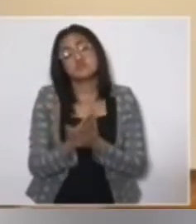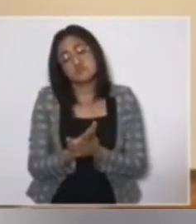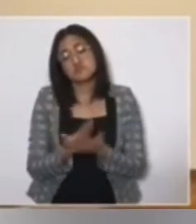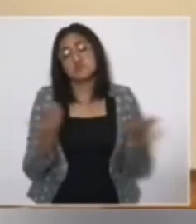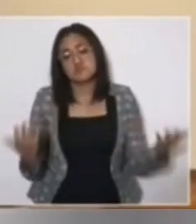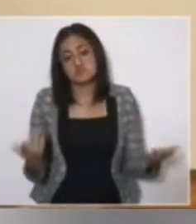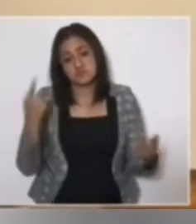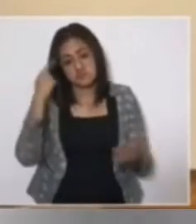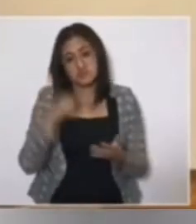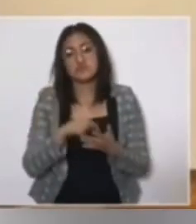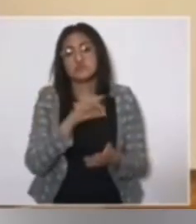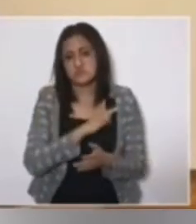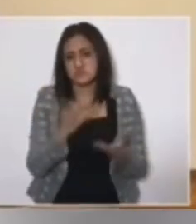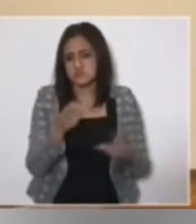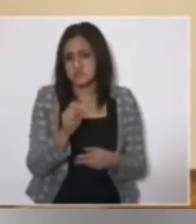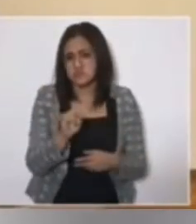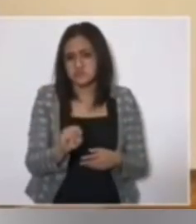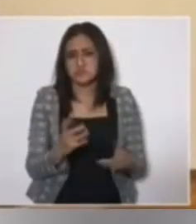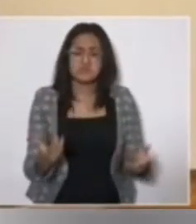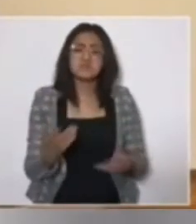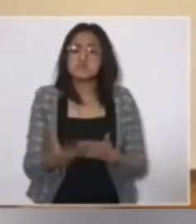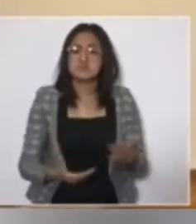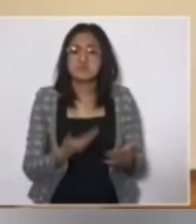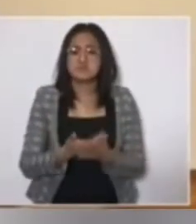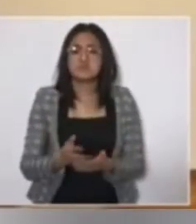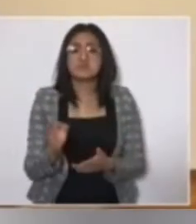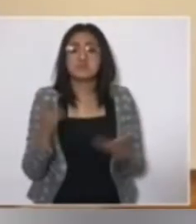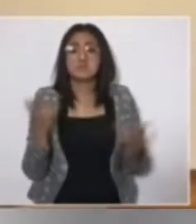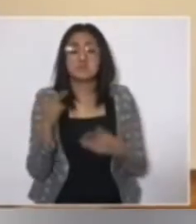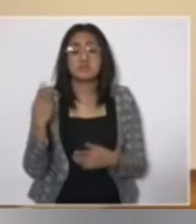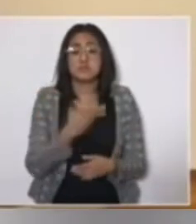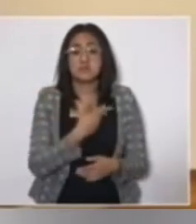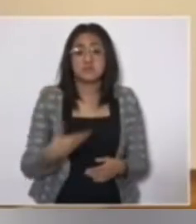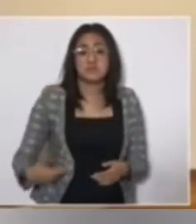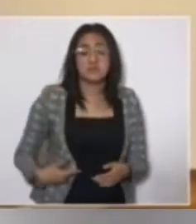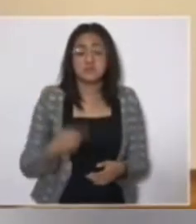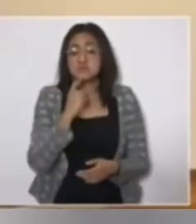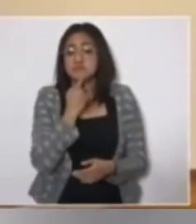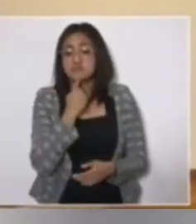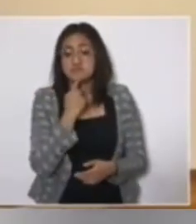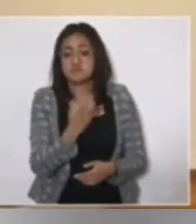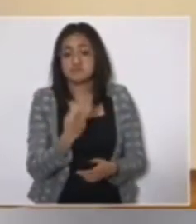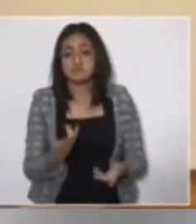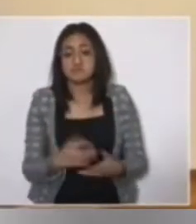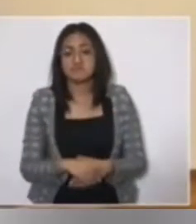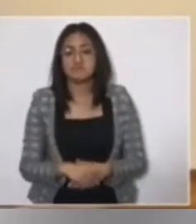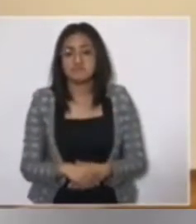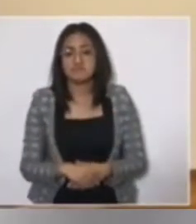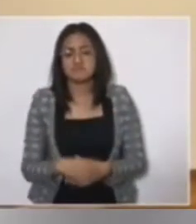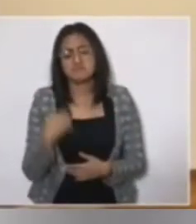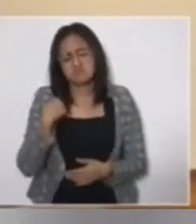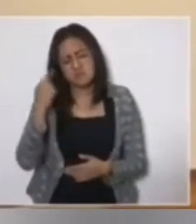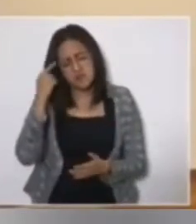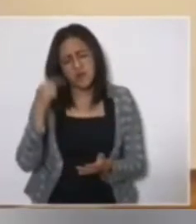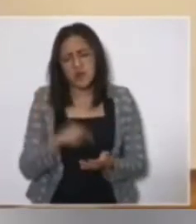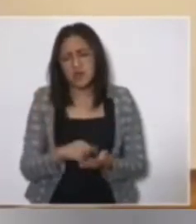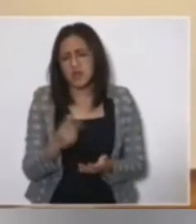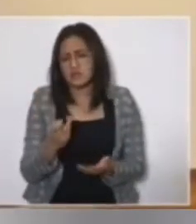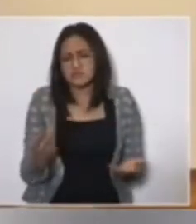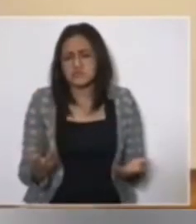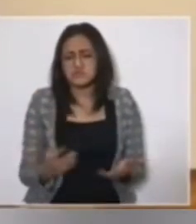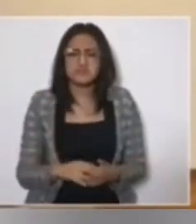estoy cierto casi será las propuestas que haga el presidente de la república ese es el planteamiento que yo hago